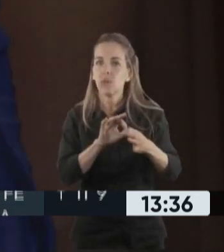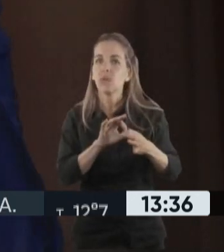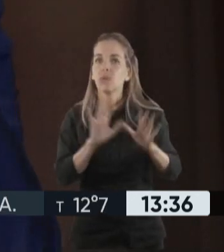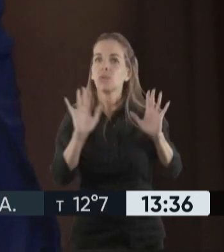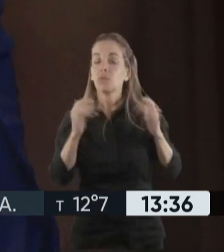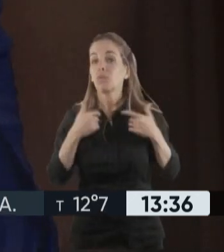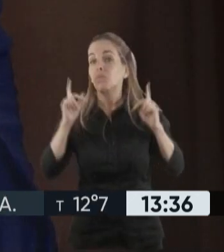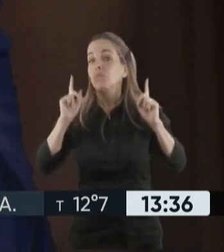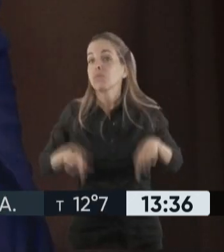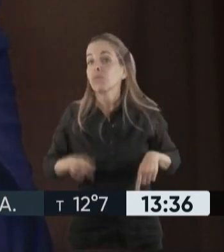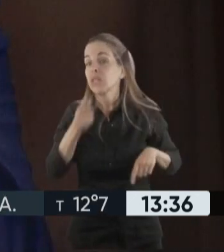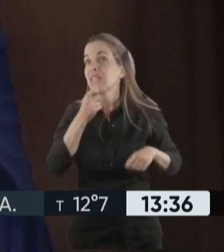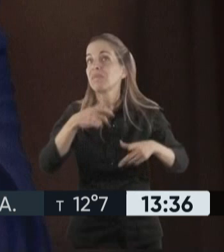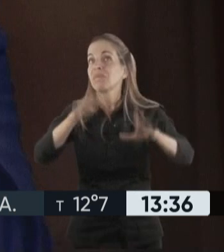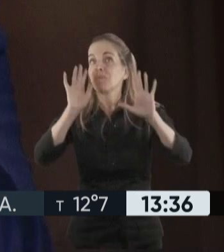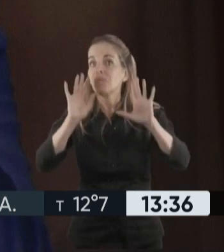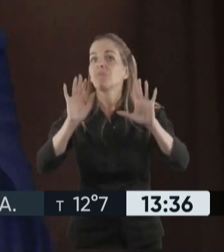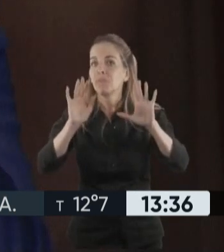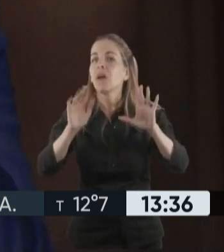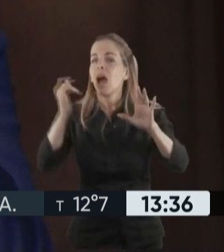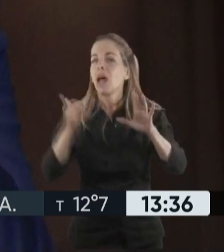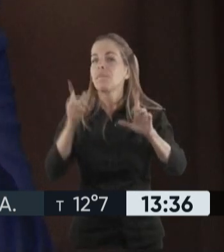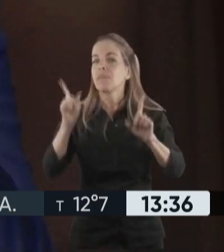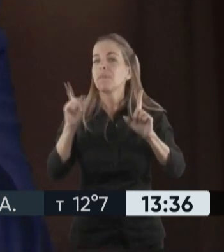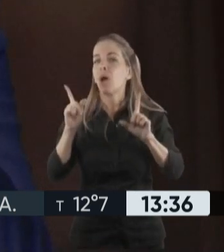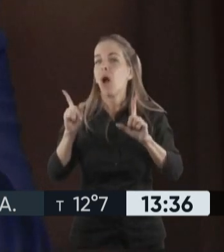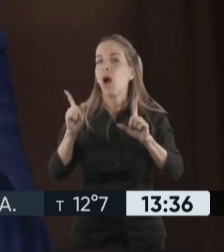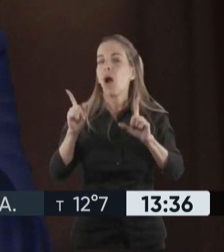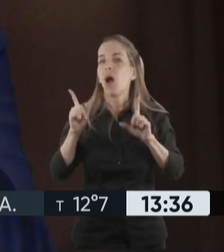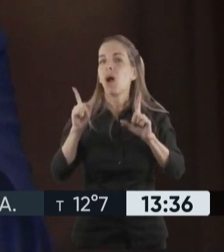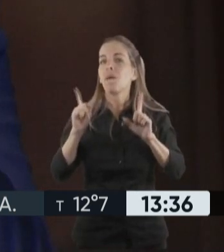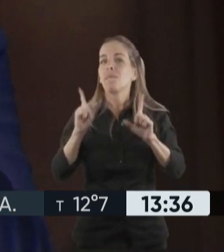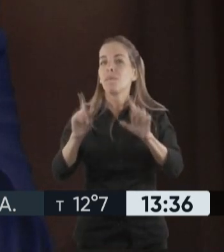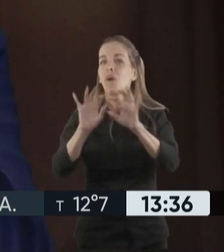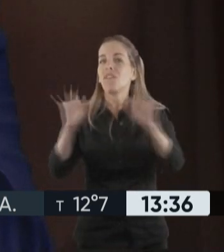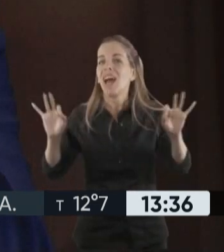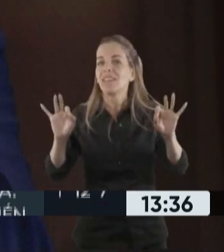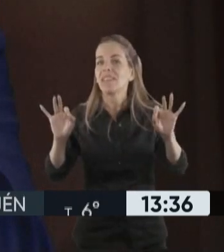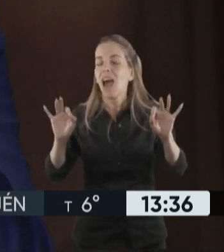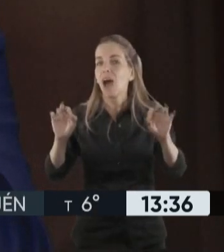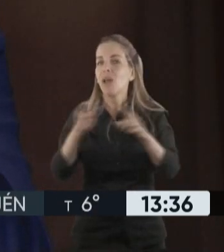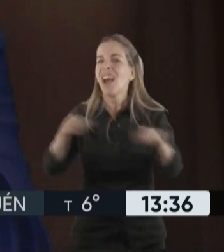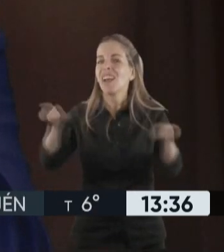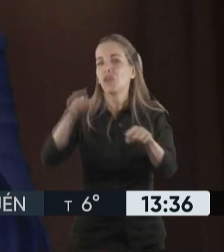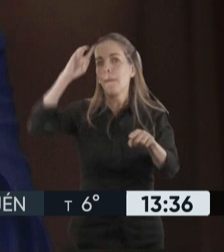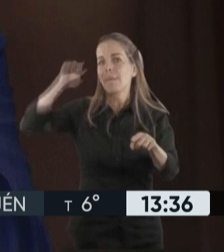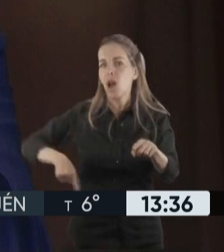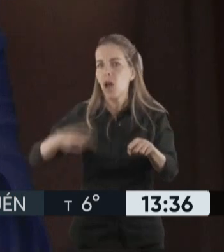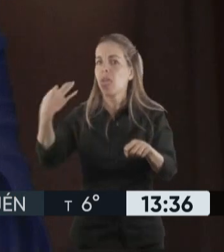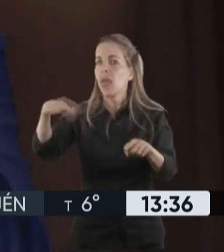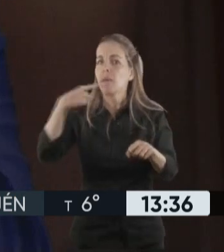Yo no sé si fue una premonición, pero la frase que dijo en la marcha "Todos unidos triunfaremos" tiene